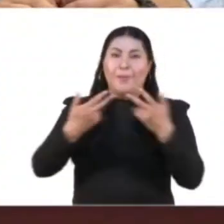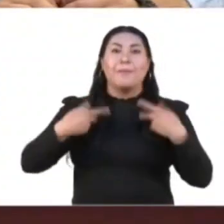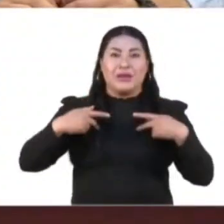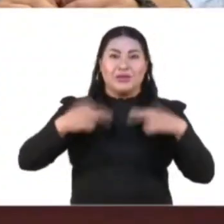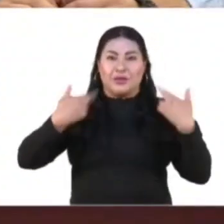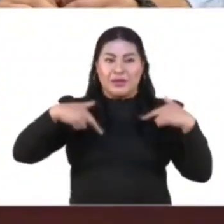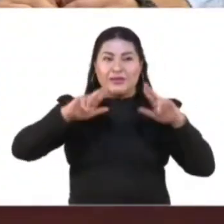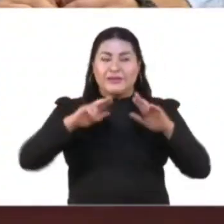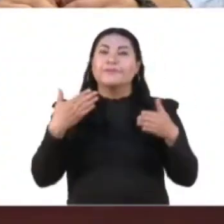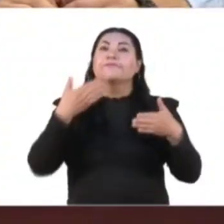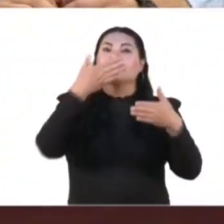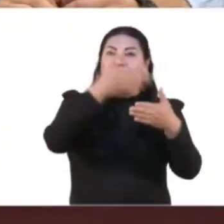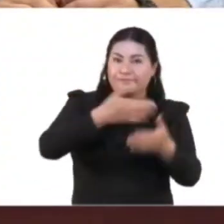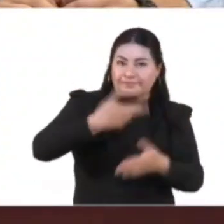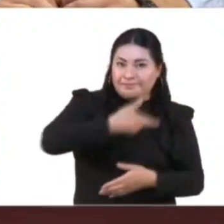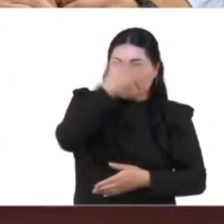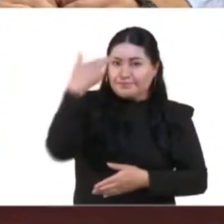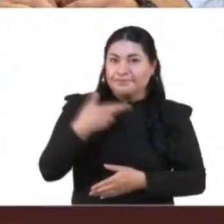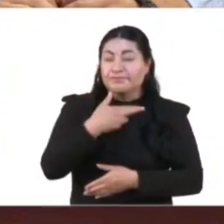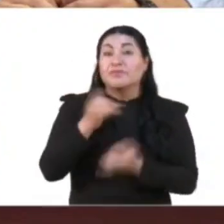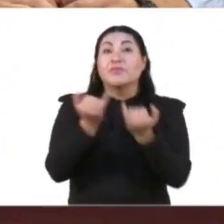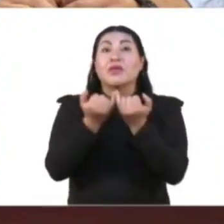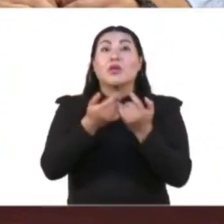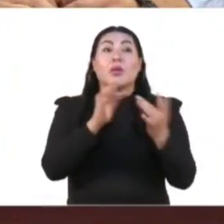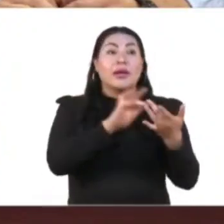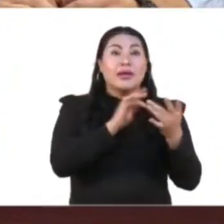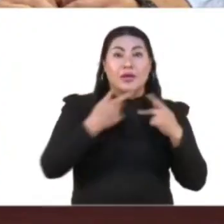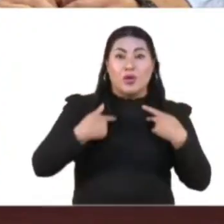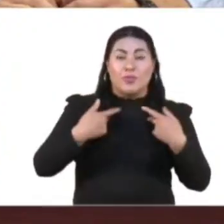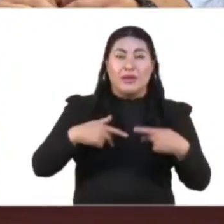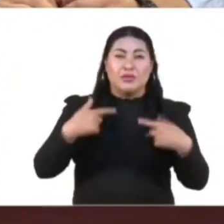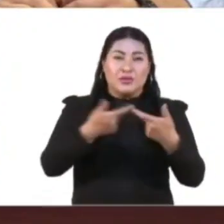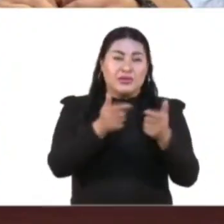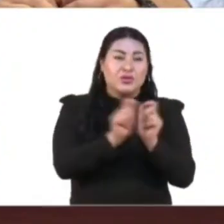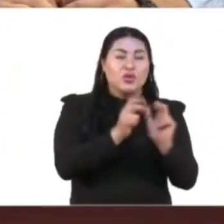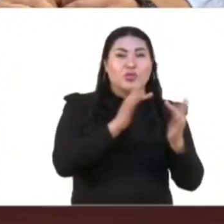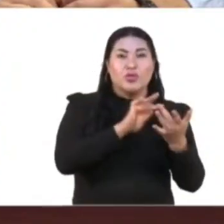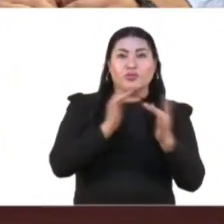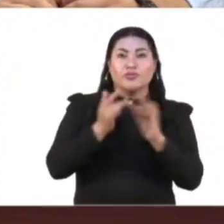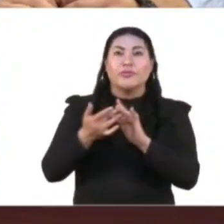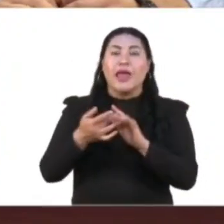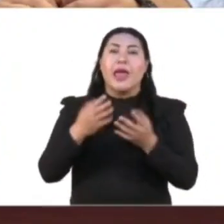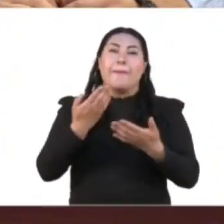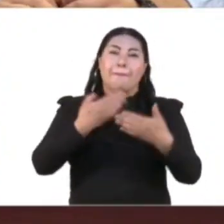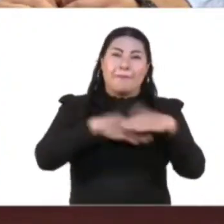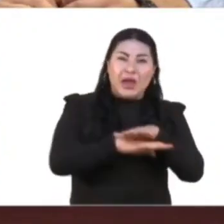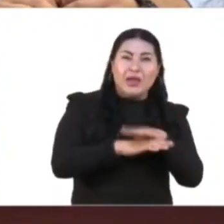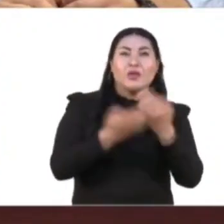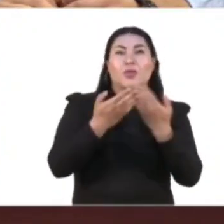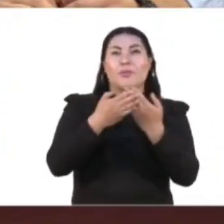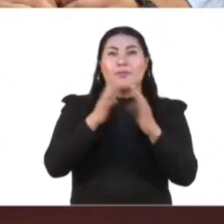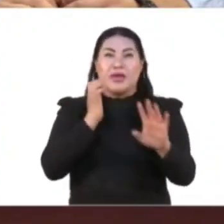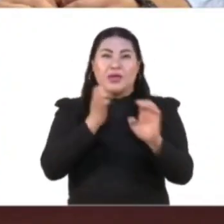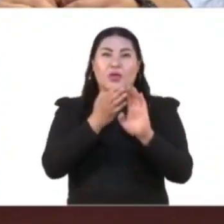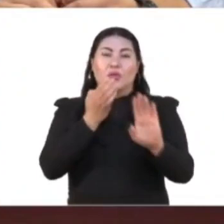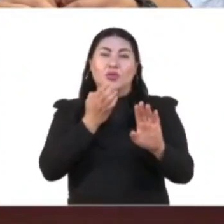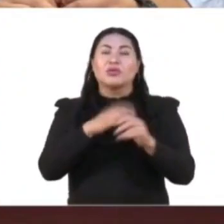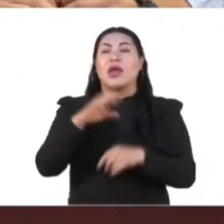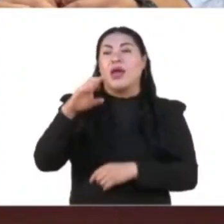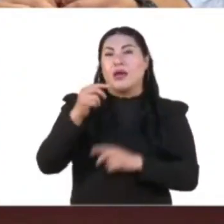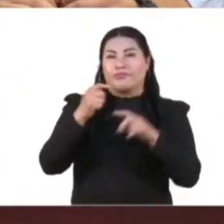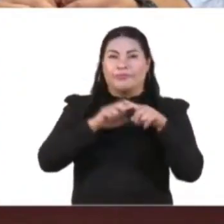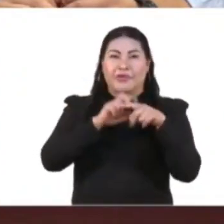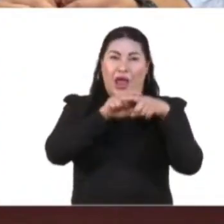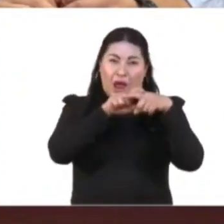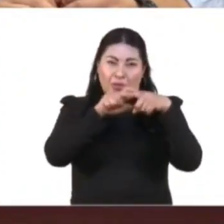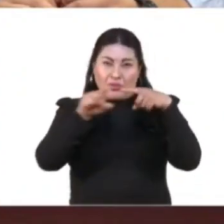responsables. La red de movilidad integrada de la Ciudad de México, Metro, Metrobús, Cablebús y